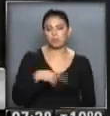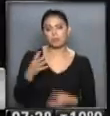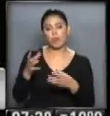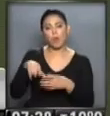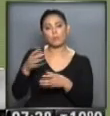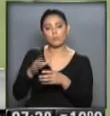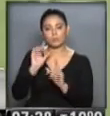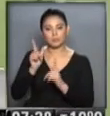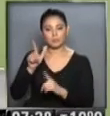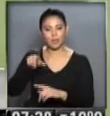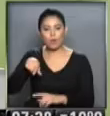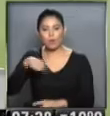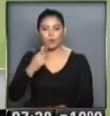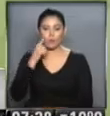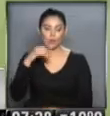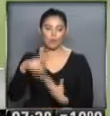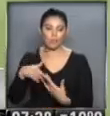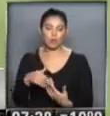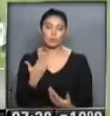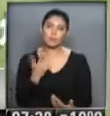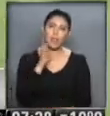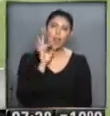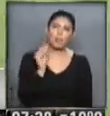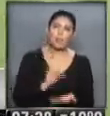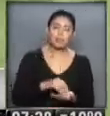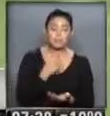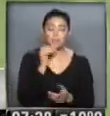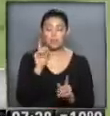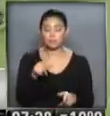Nacho. Por ahí no me acuerdo alguna otra más si hubo.